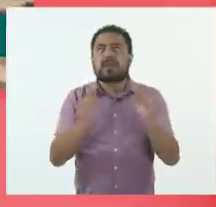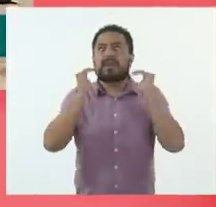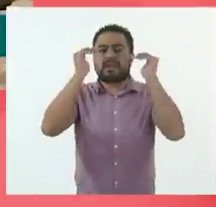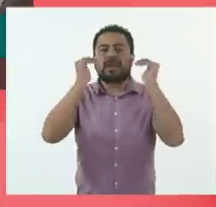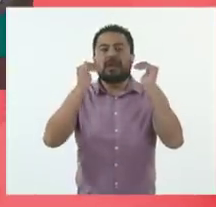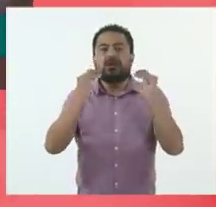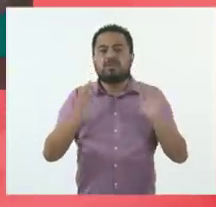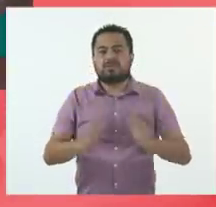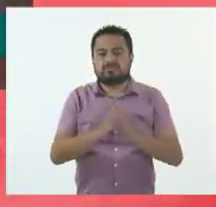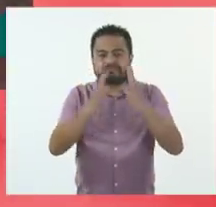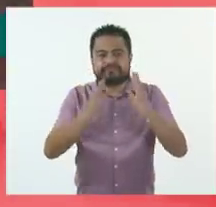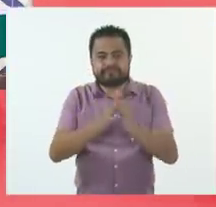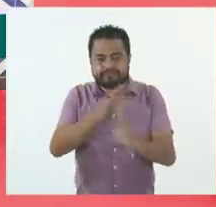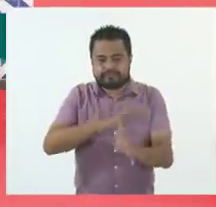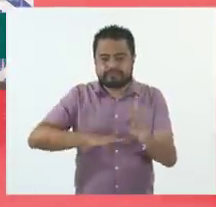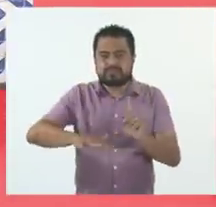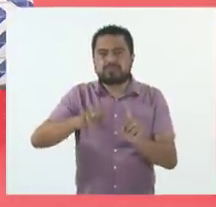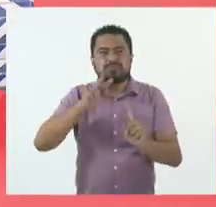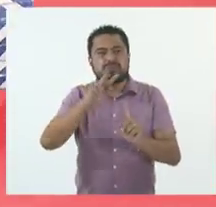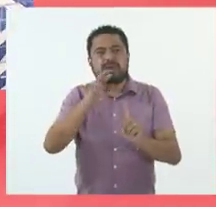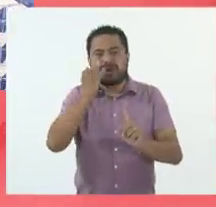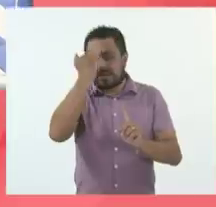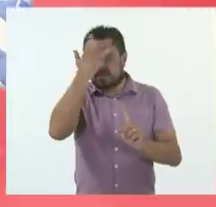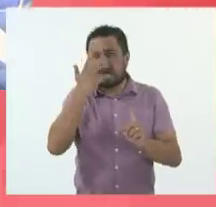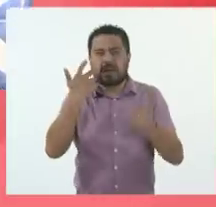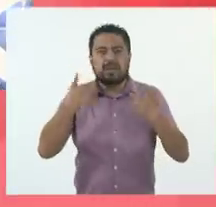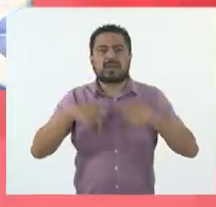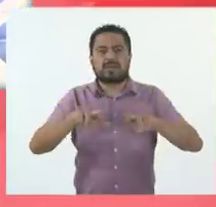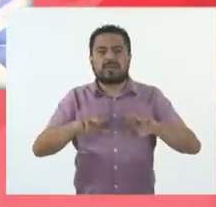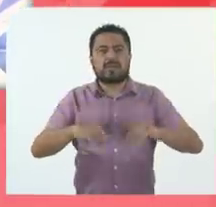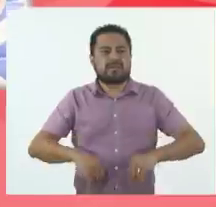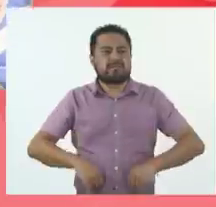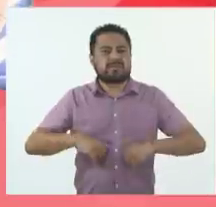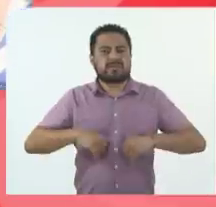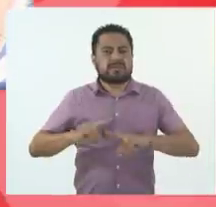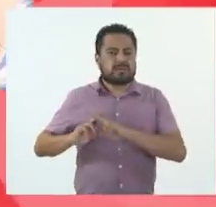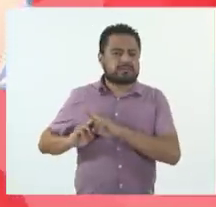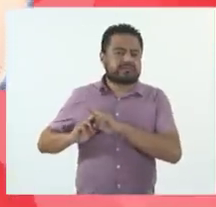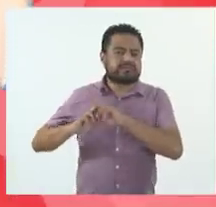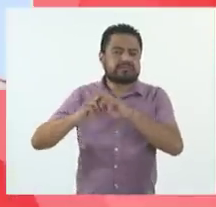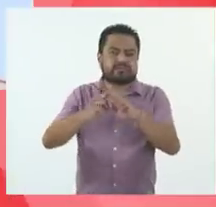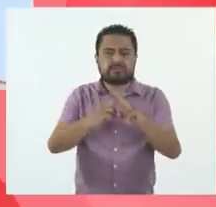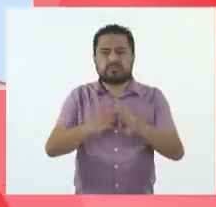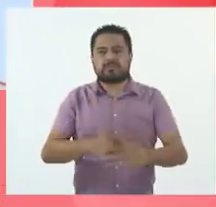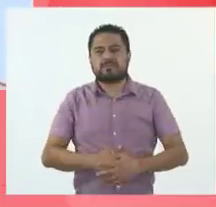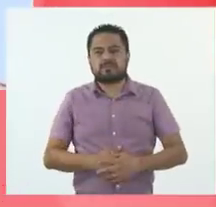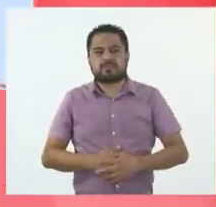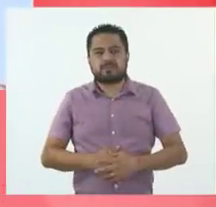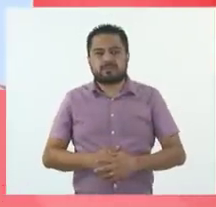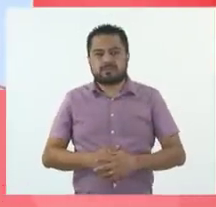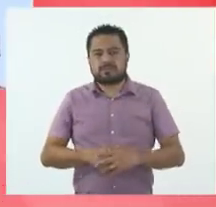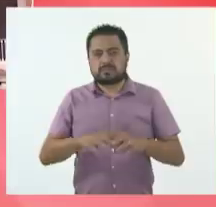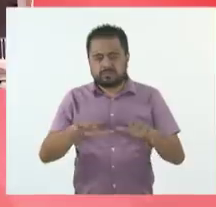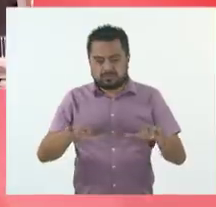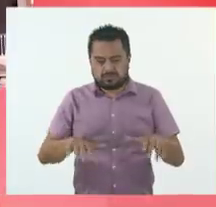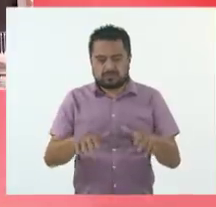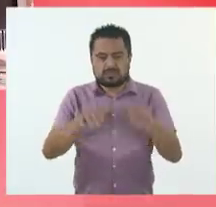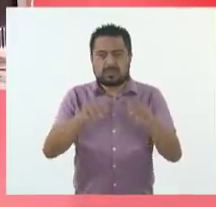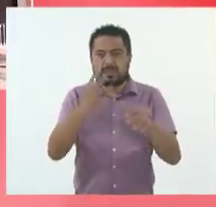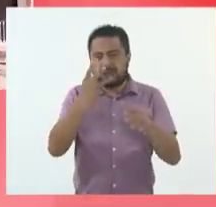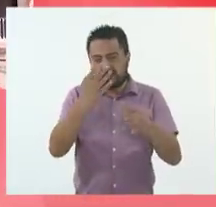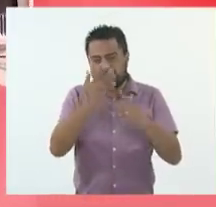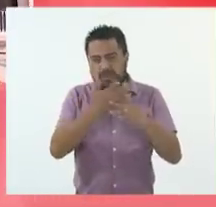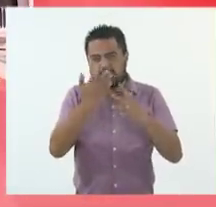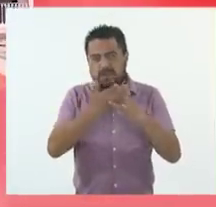de la fuente se observan figuras que representan la vida eterna. El claustro está dividido en tres partes,